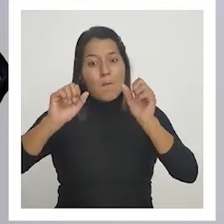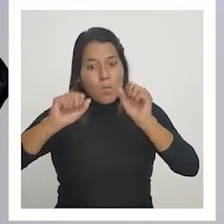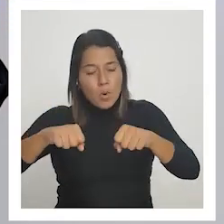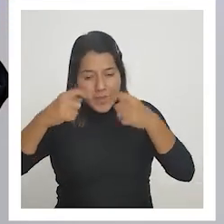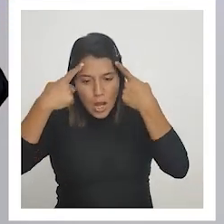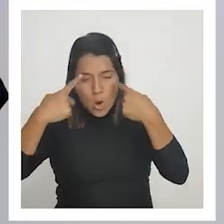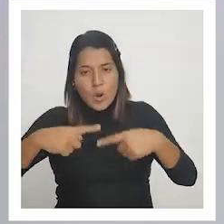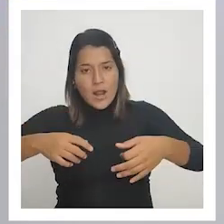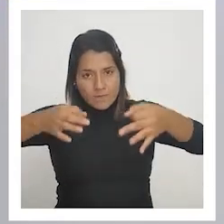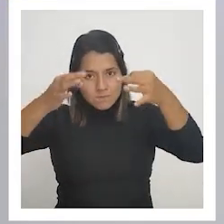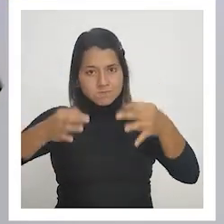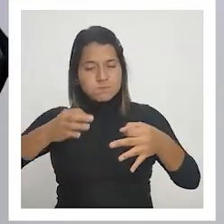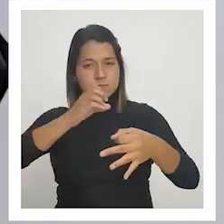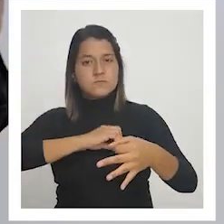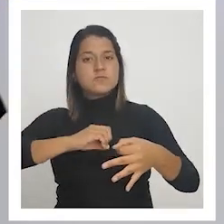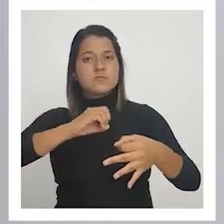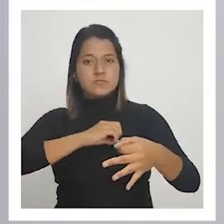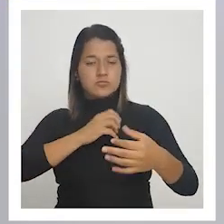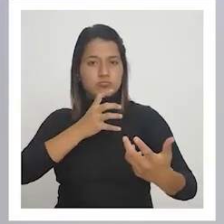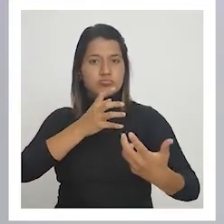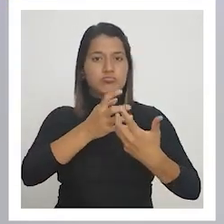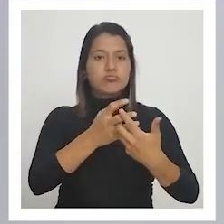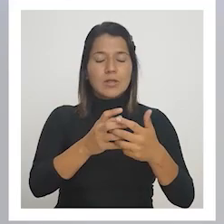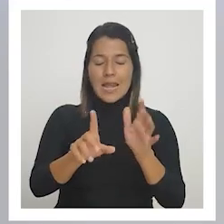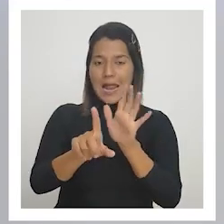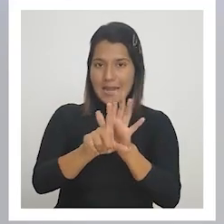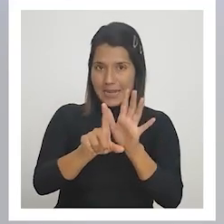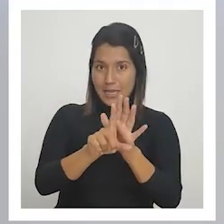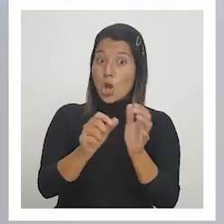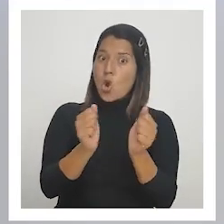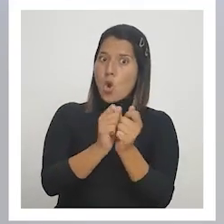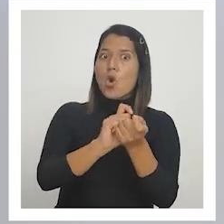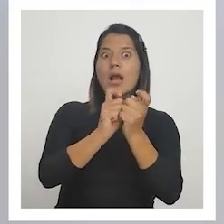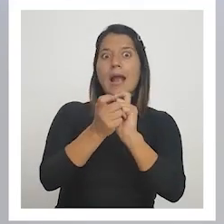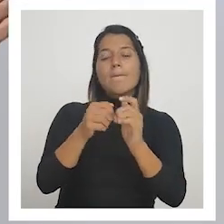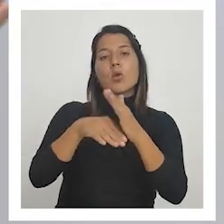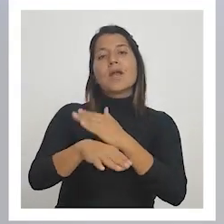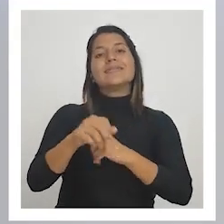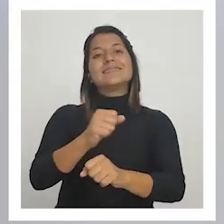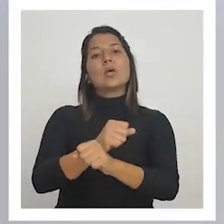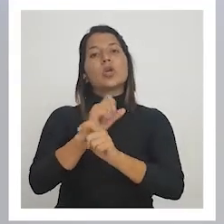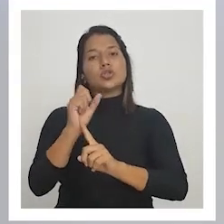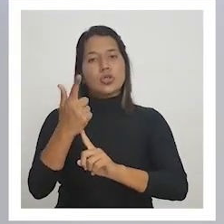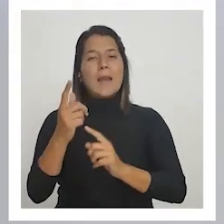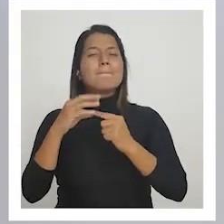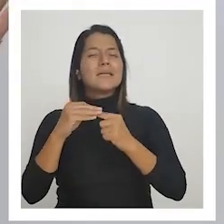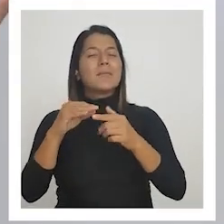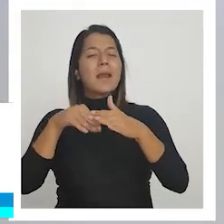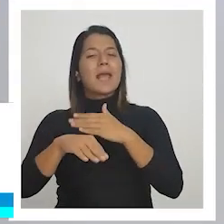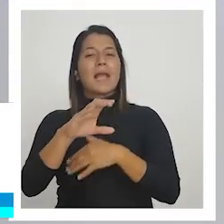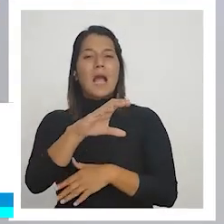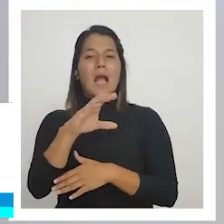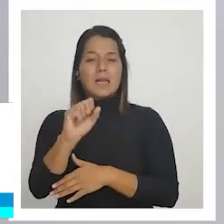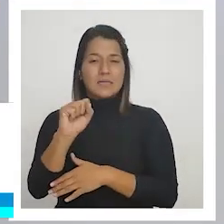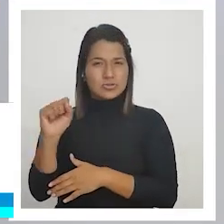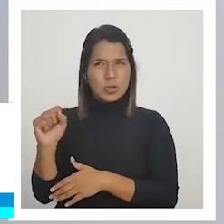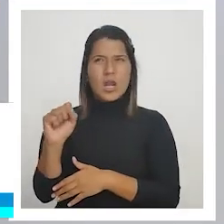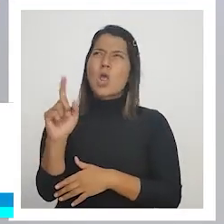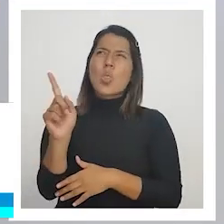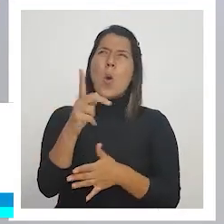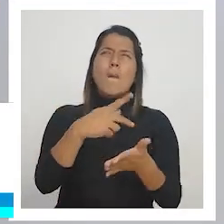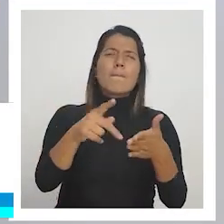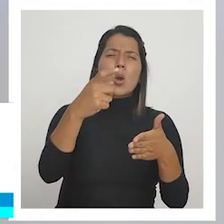que se requieren en la seguridad social, particularmente en la Caja Costarricense del Seguro Social, y también no tanto en tributación, porque ahí no está el cuello de botella en